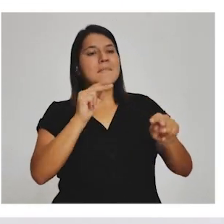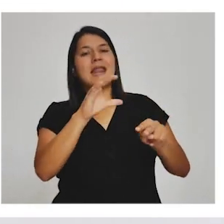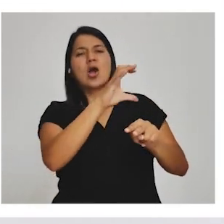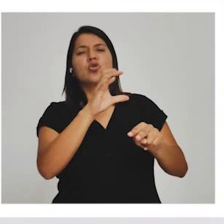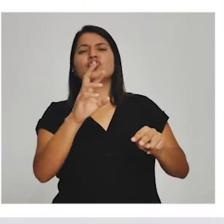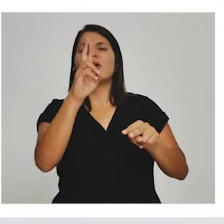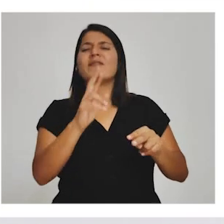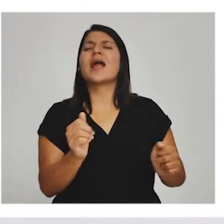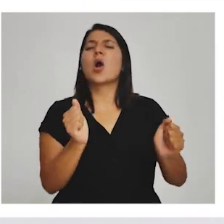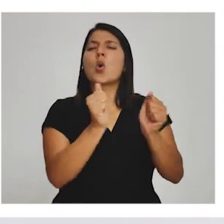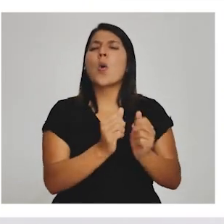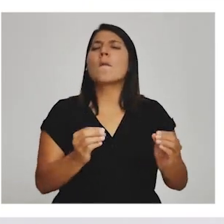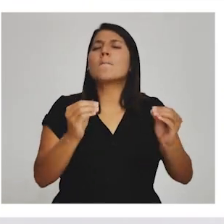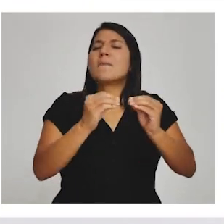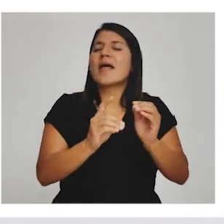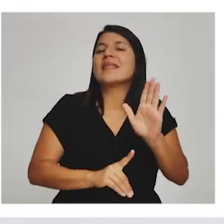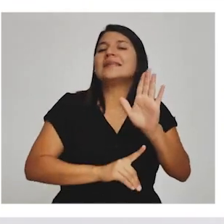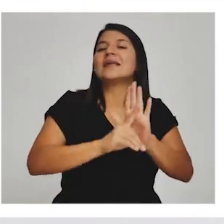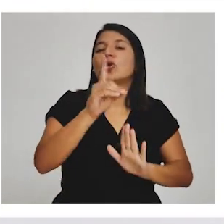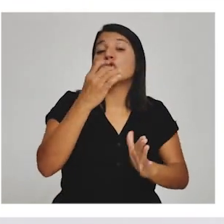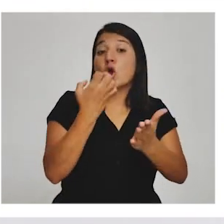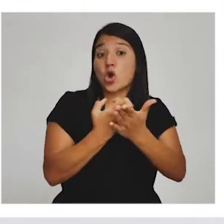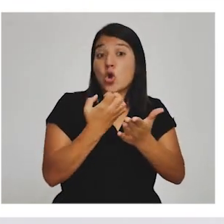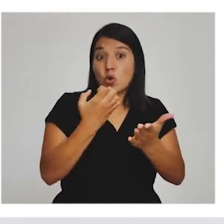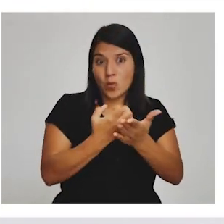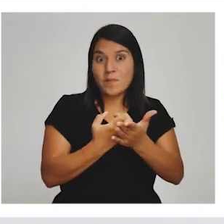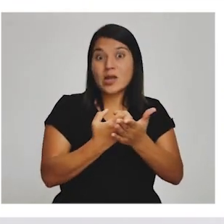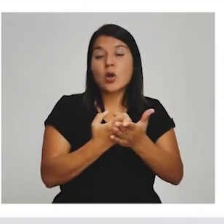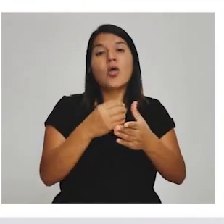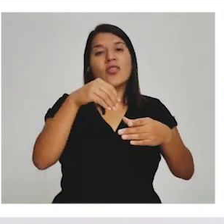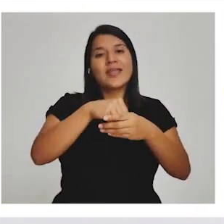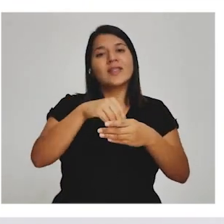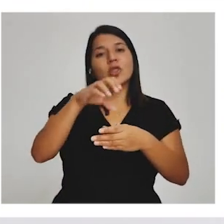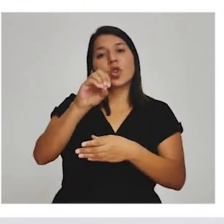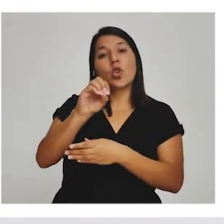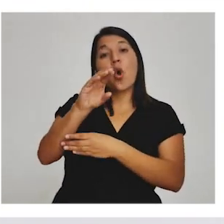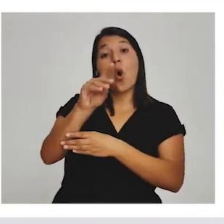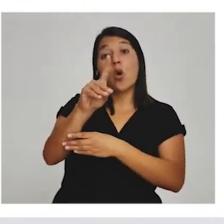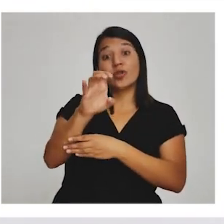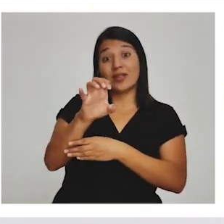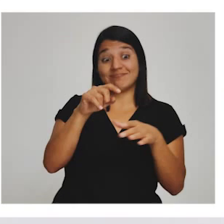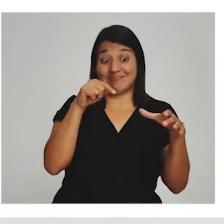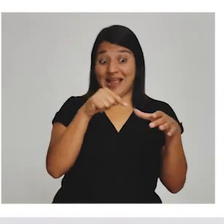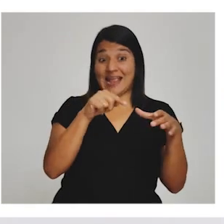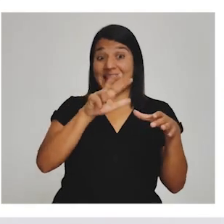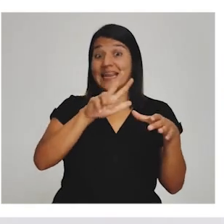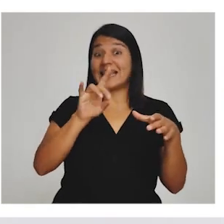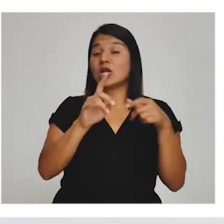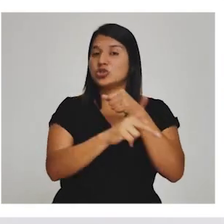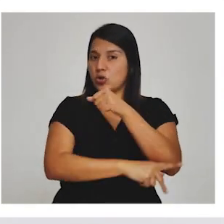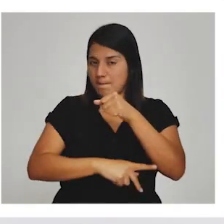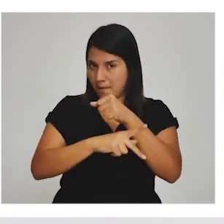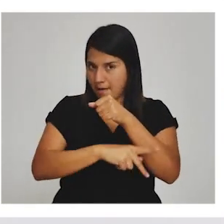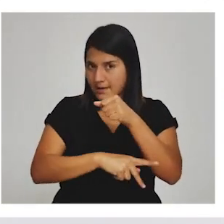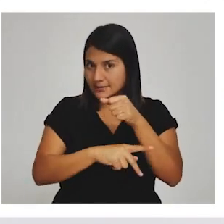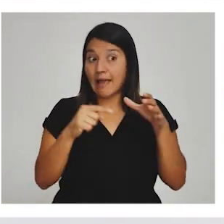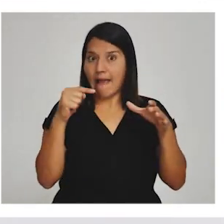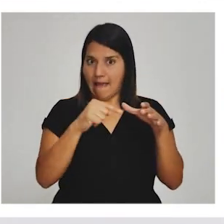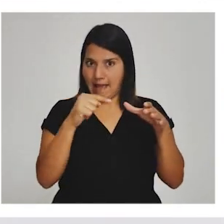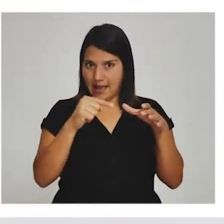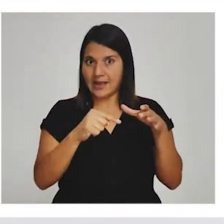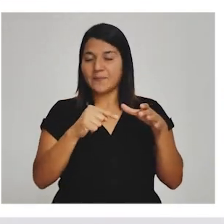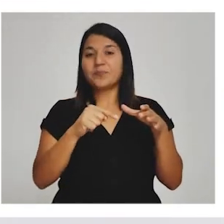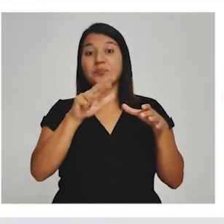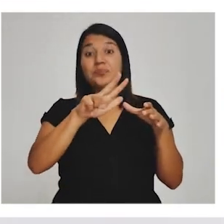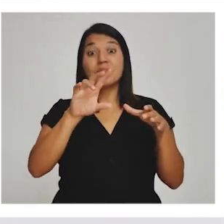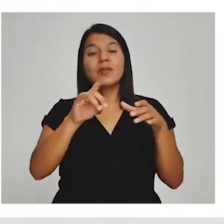los 38 miembros de la OECD. Y estamos hablando que la OECD la conforman 38 países